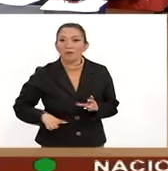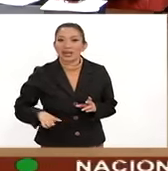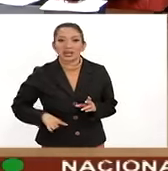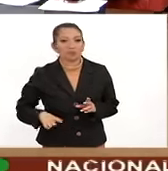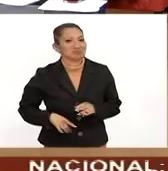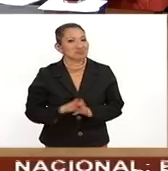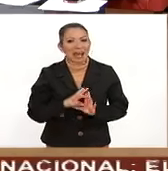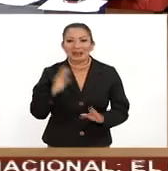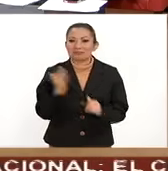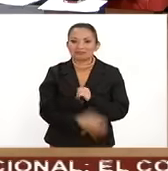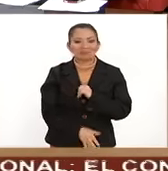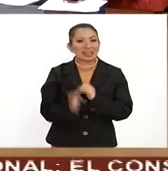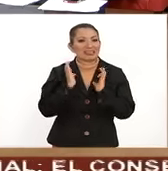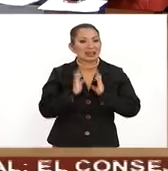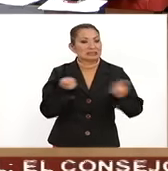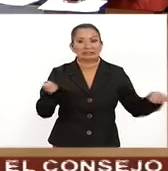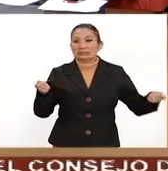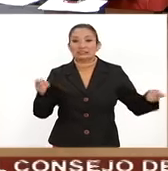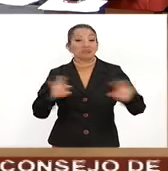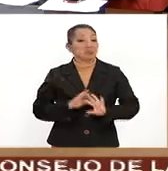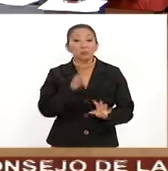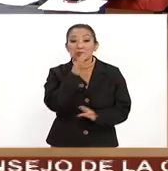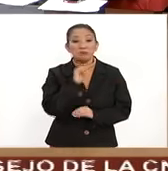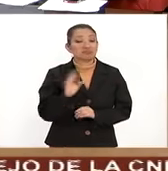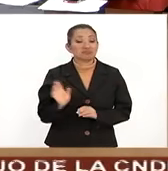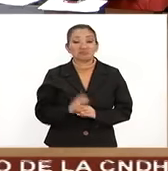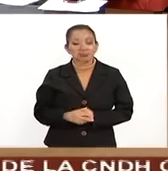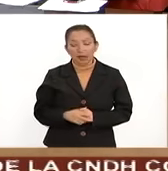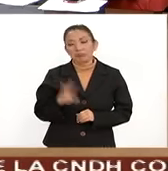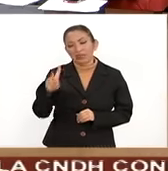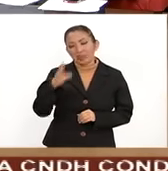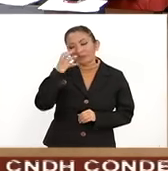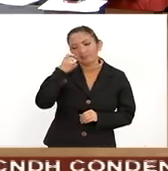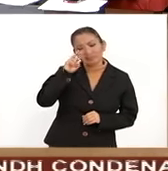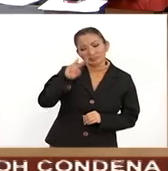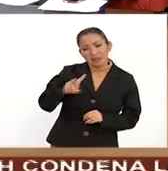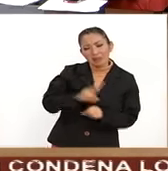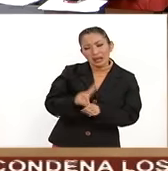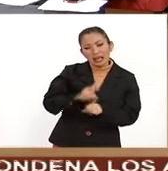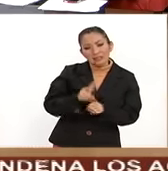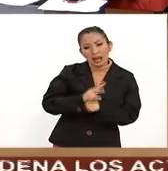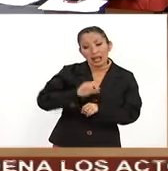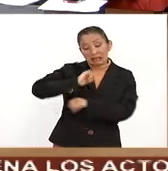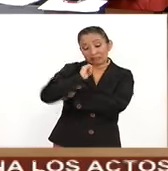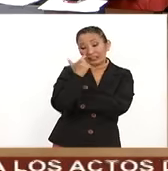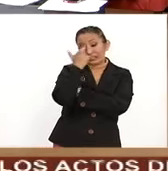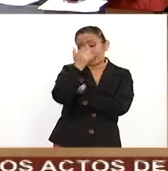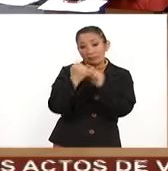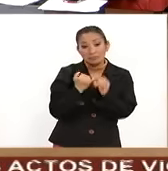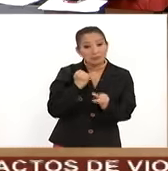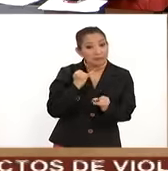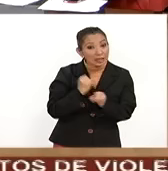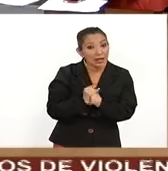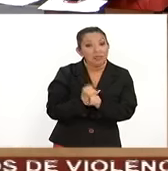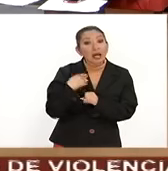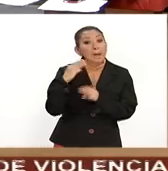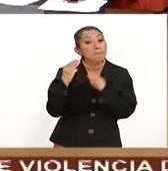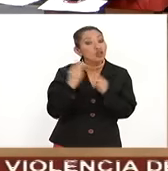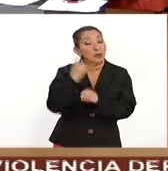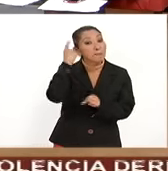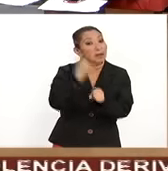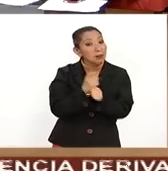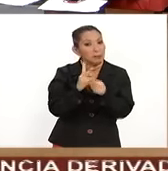gobernar y tranquilizar sobre todo a la población. Sí, tristemente Venezuela es el país con las reservas internacionales más grandes del mundo, el